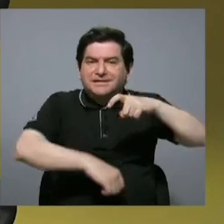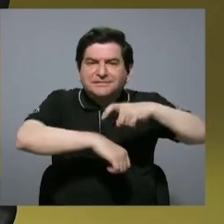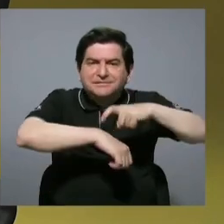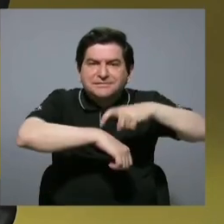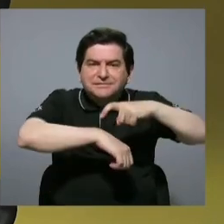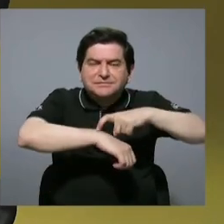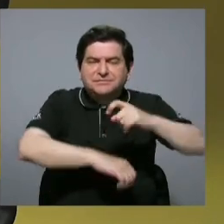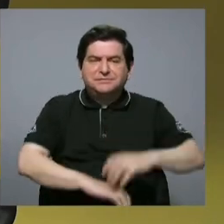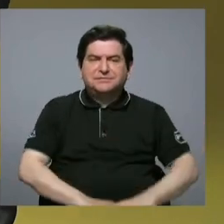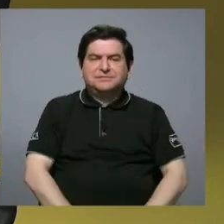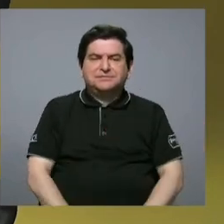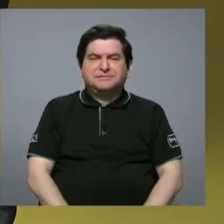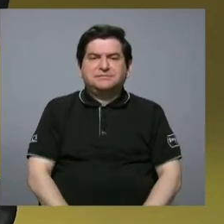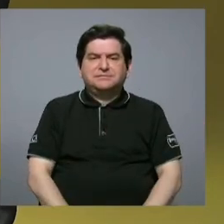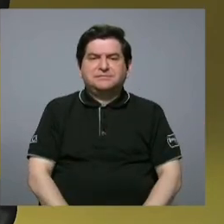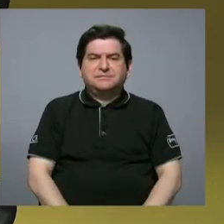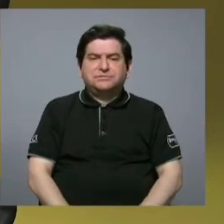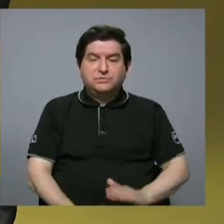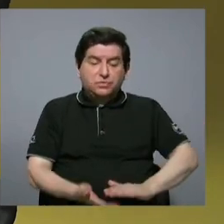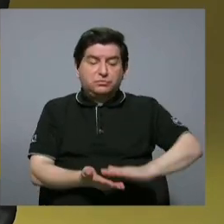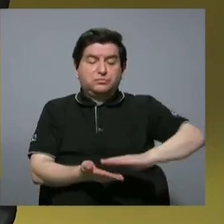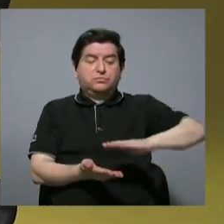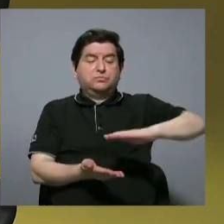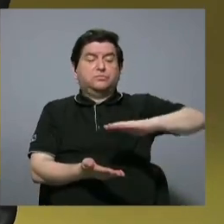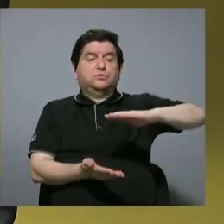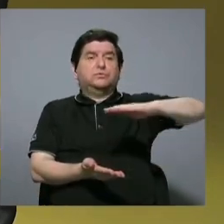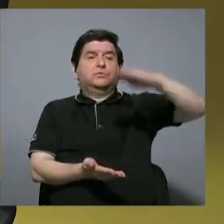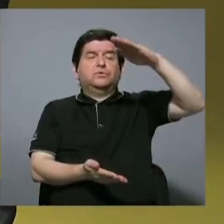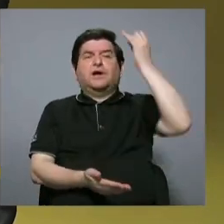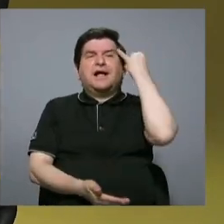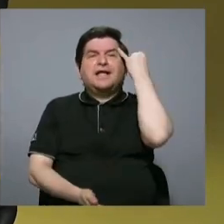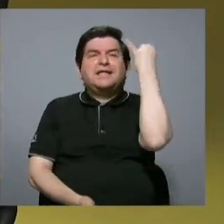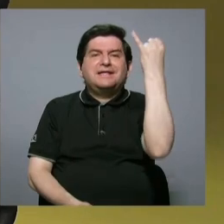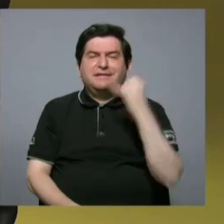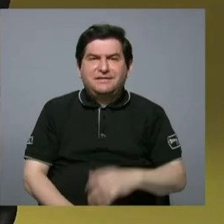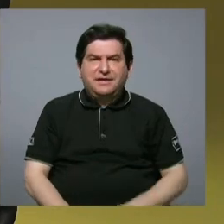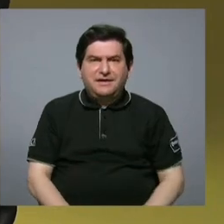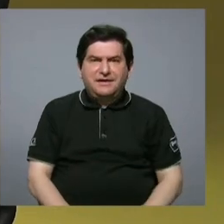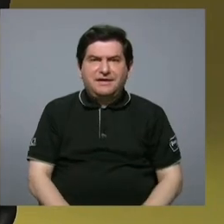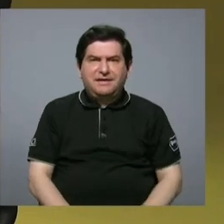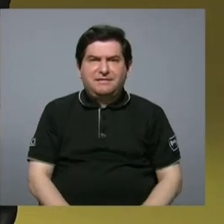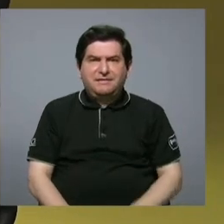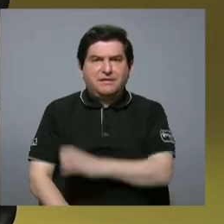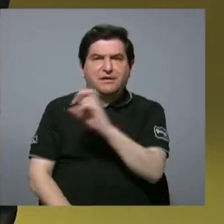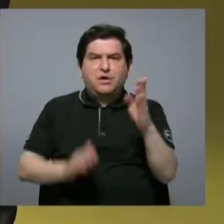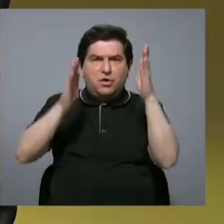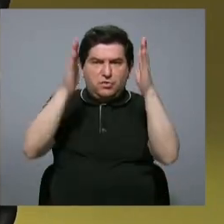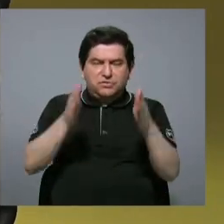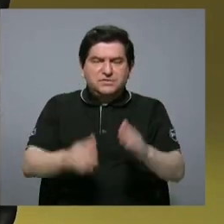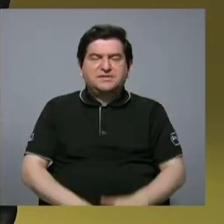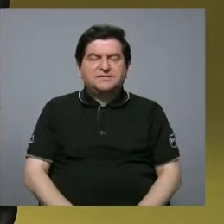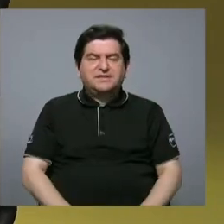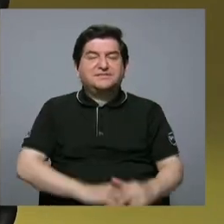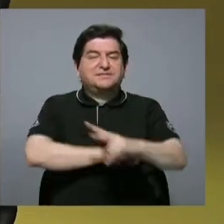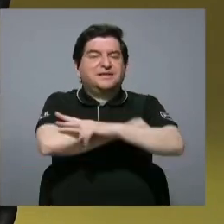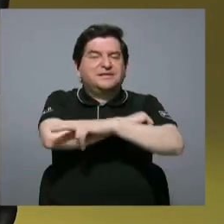se incrementa mucho la idea de que los costarricenses le